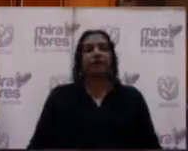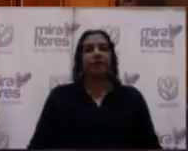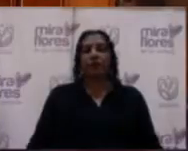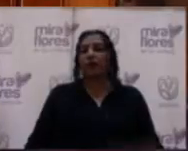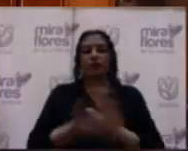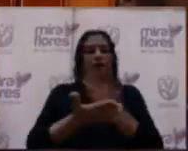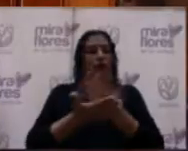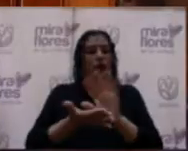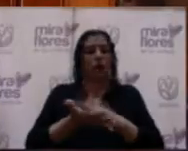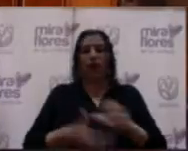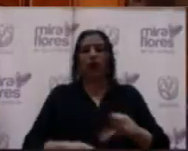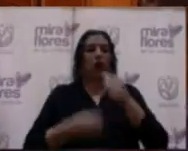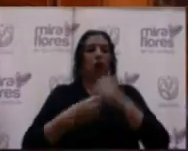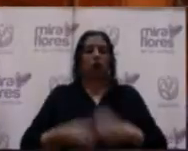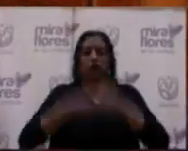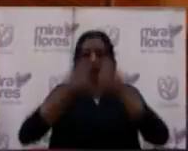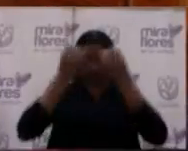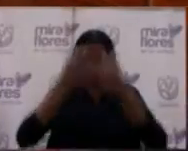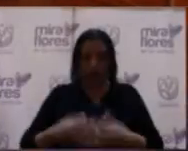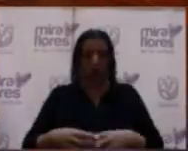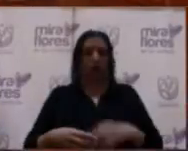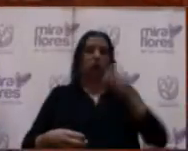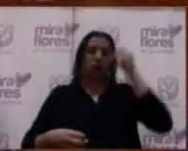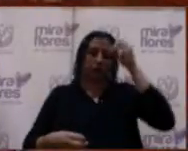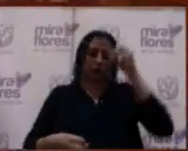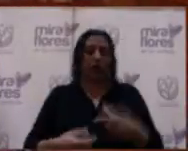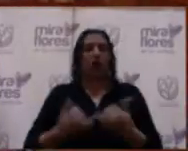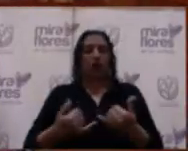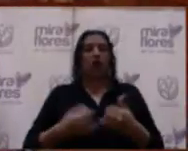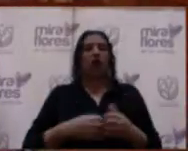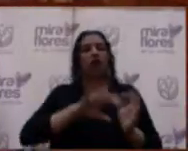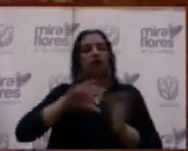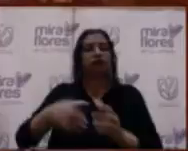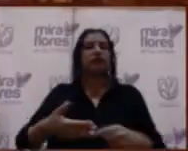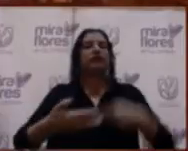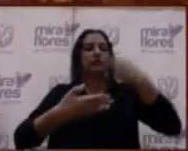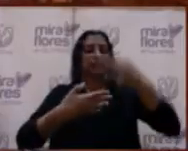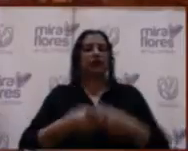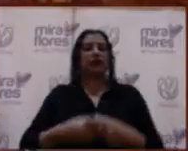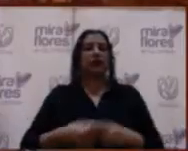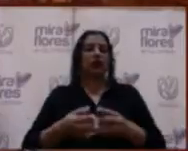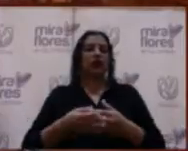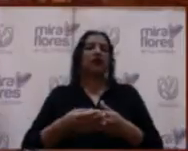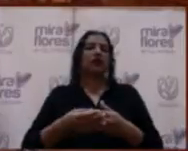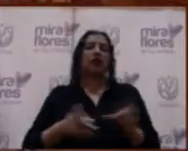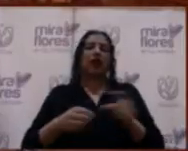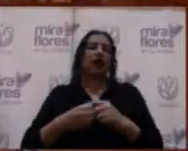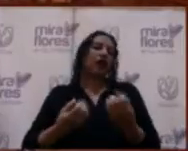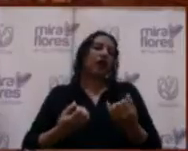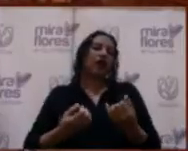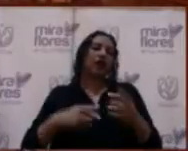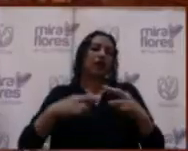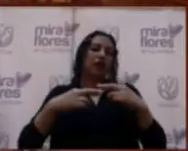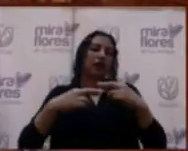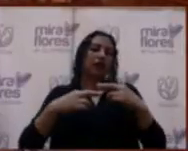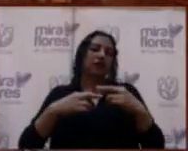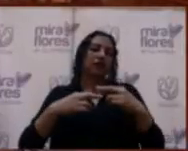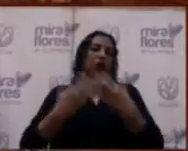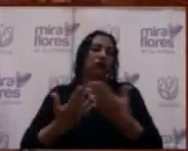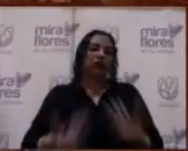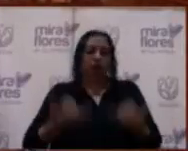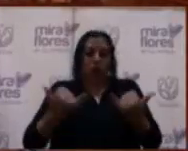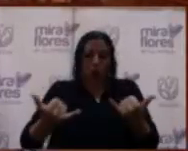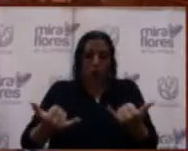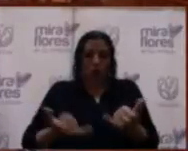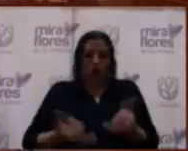Si no hay intervenciones, si no hay más informes, procederemos a pasar a lo que es el despacho, o mejor dicho, la orden del día. Vamos a la